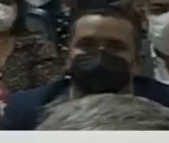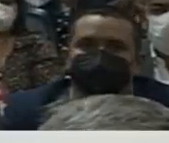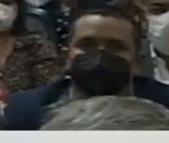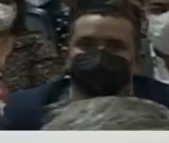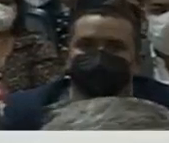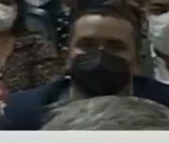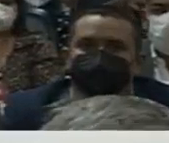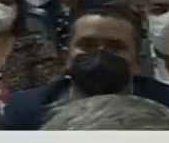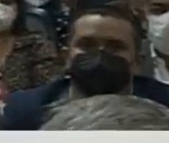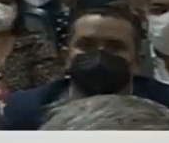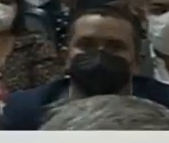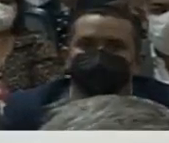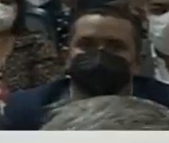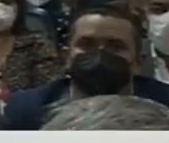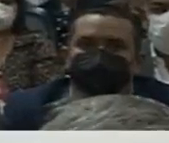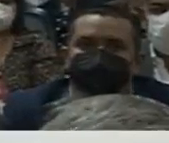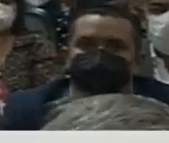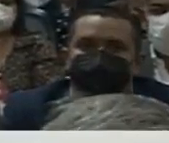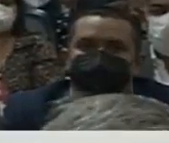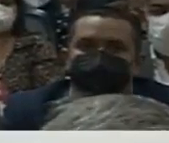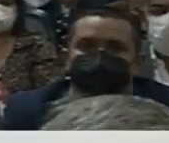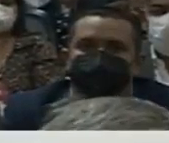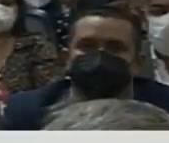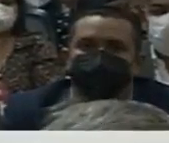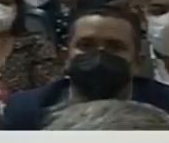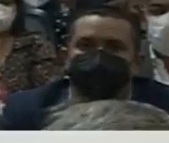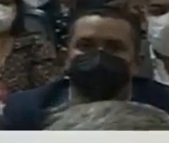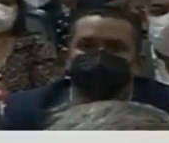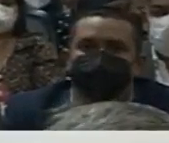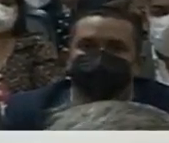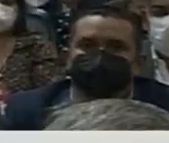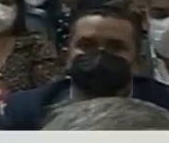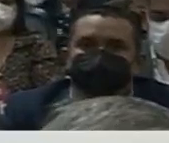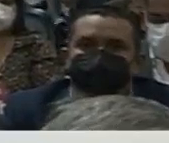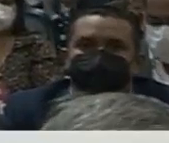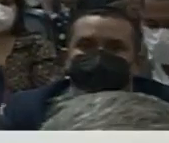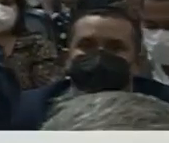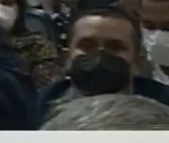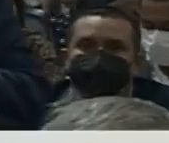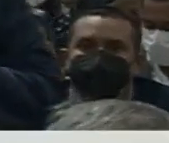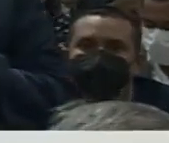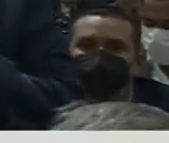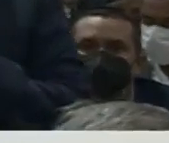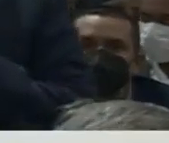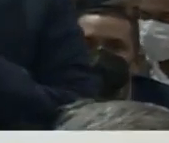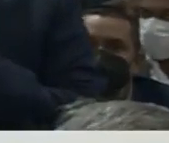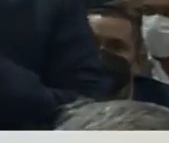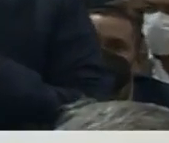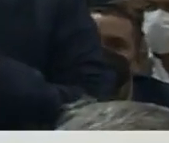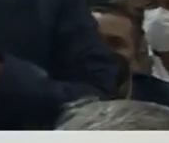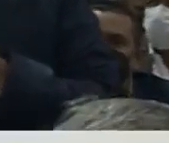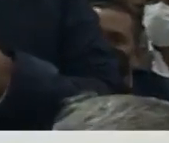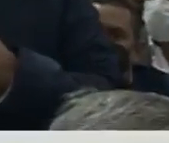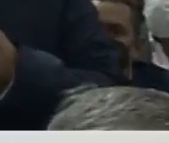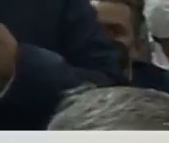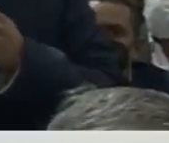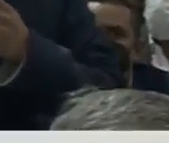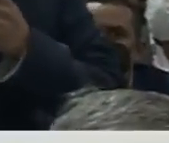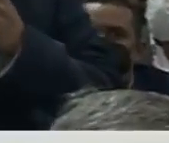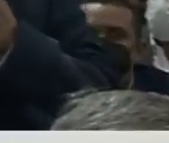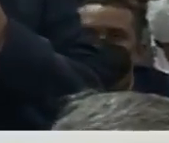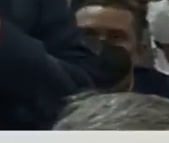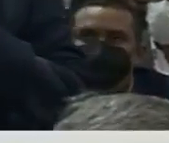nuevamente ratificamos que Dios lo acobije en su gloria y que le dé descanso eterno. Que viva